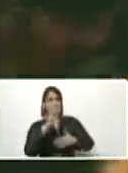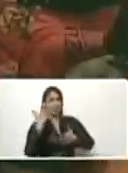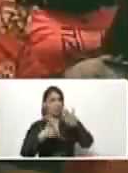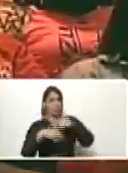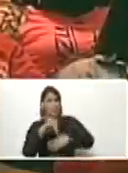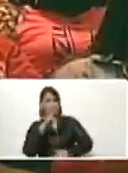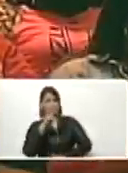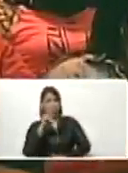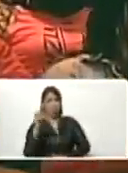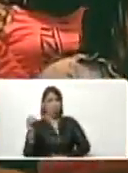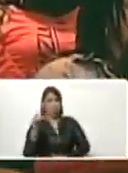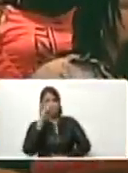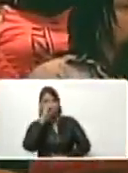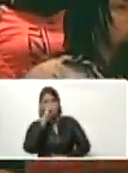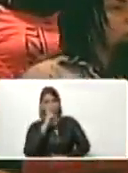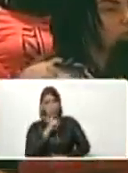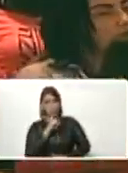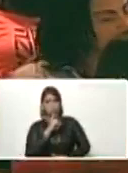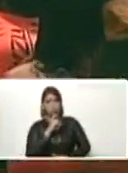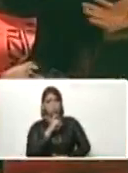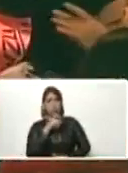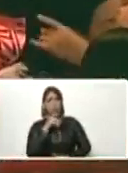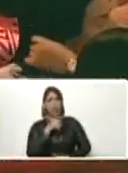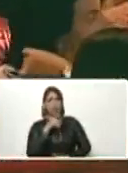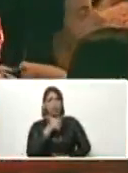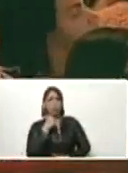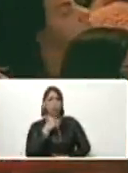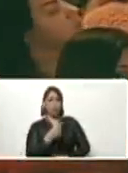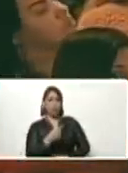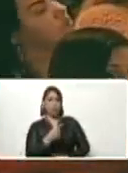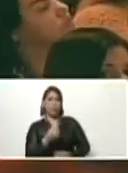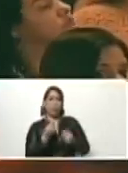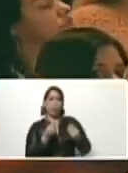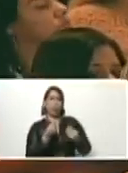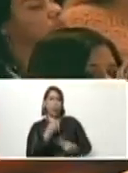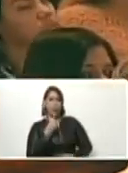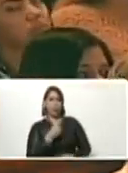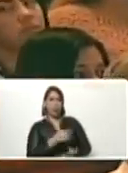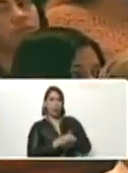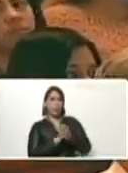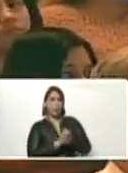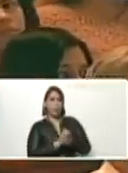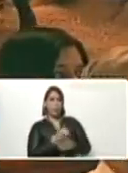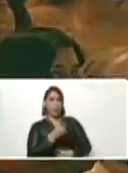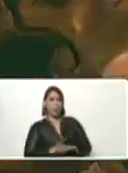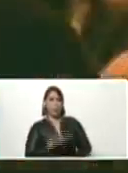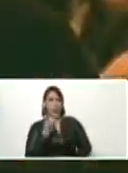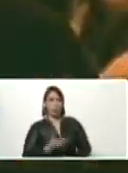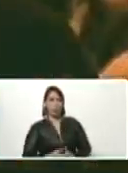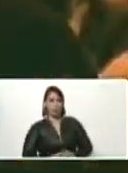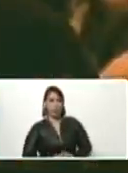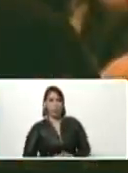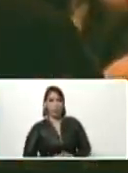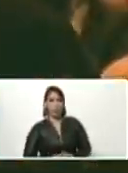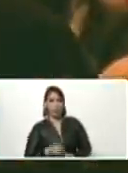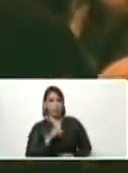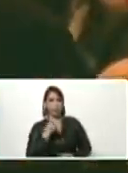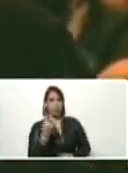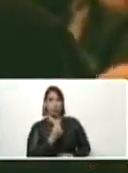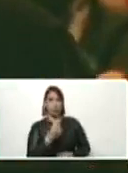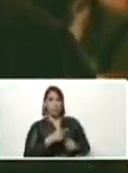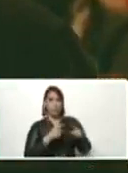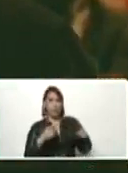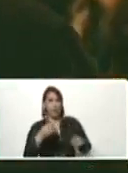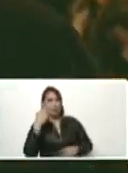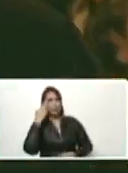dos centurias cobra, como decía el compañero Alejandro, inusitada importancia, no solamente para